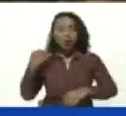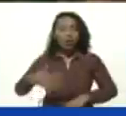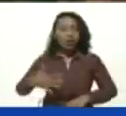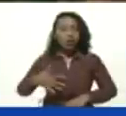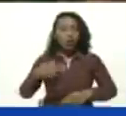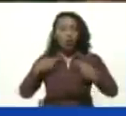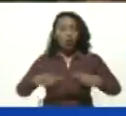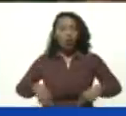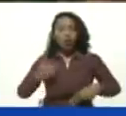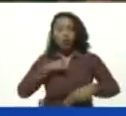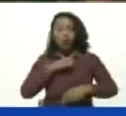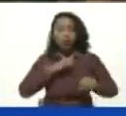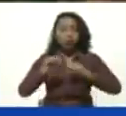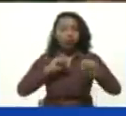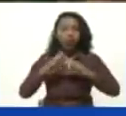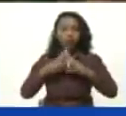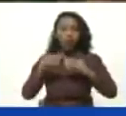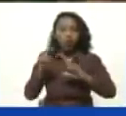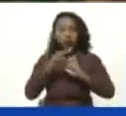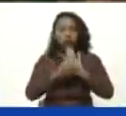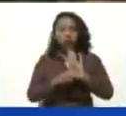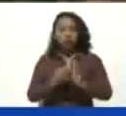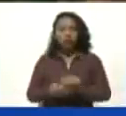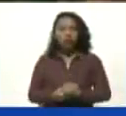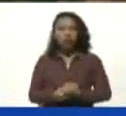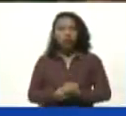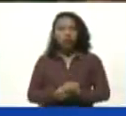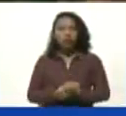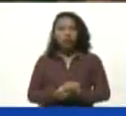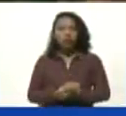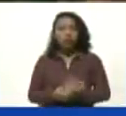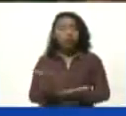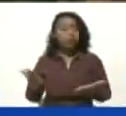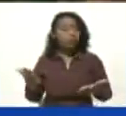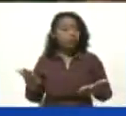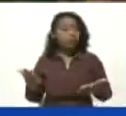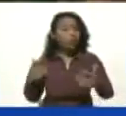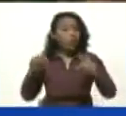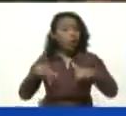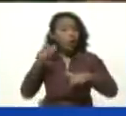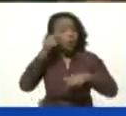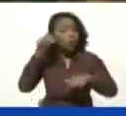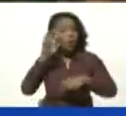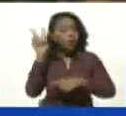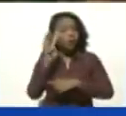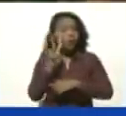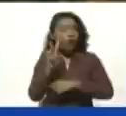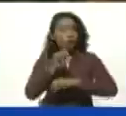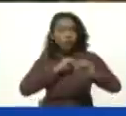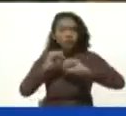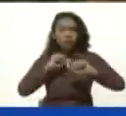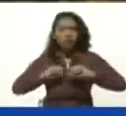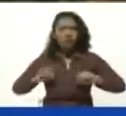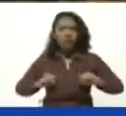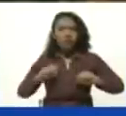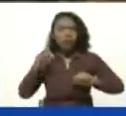Nos estamos moviendo a todo nivel. Y bueno, hoy el pueblo de Venezuela se movió.